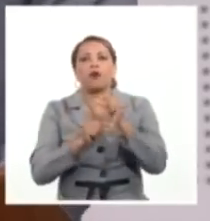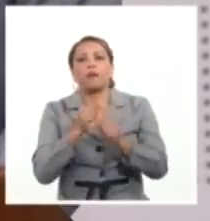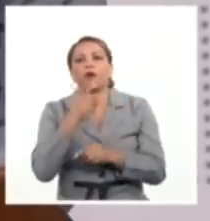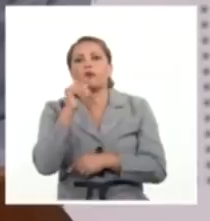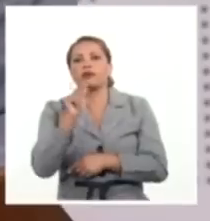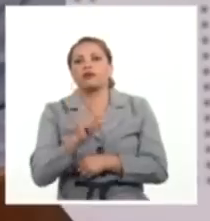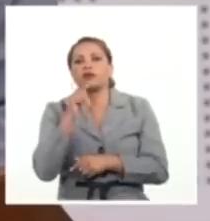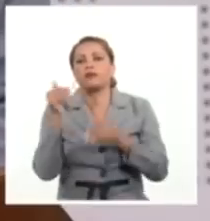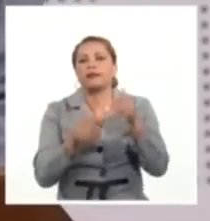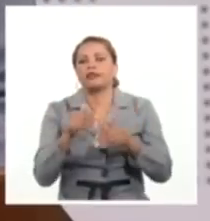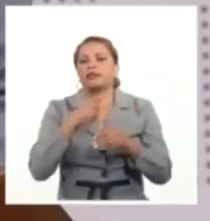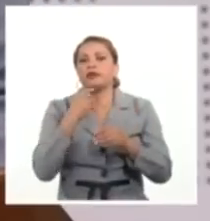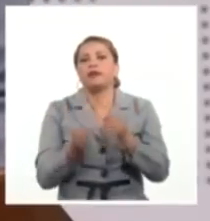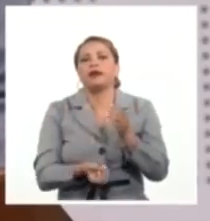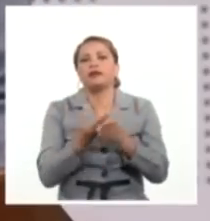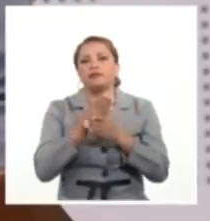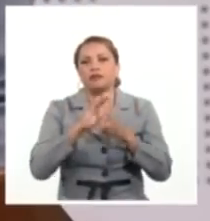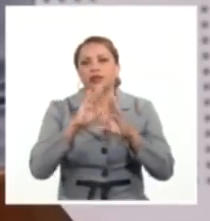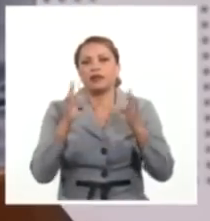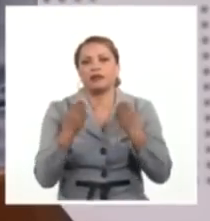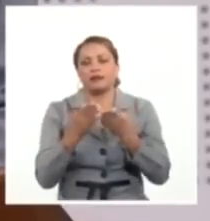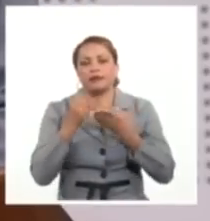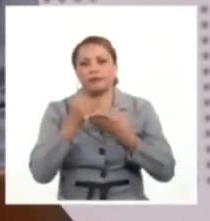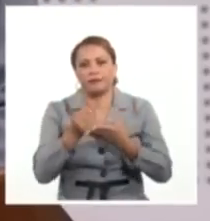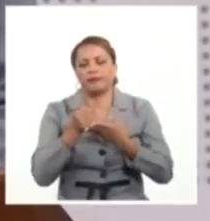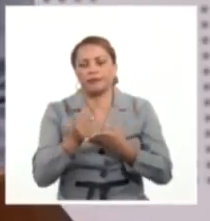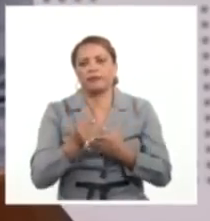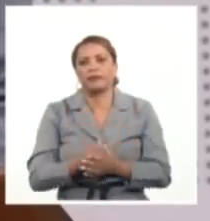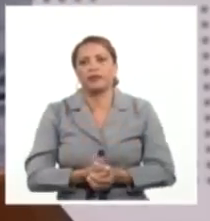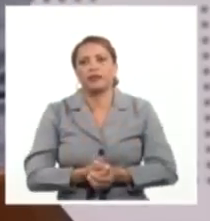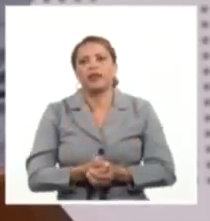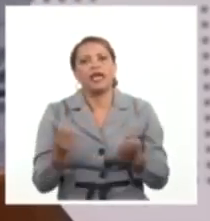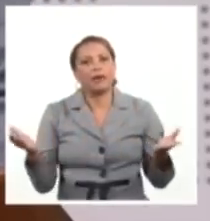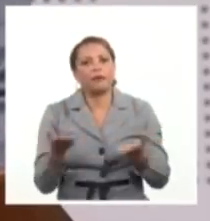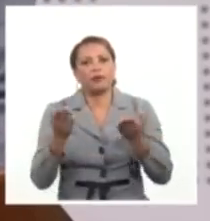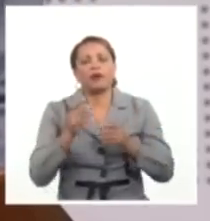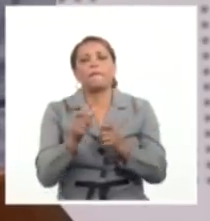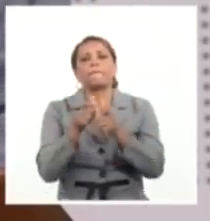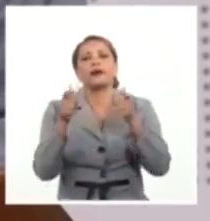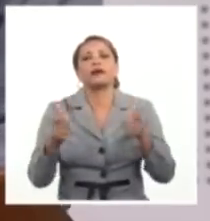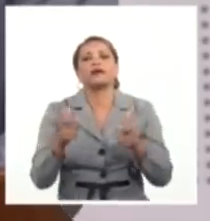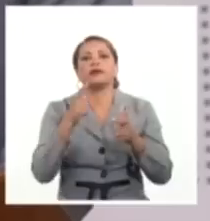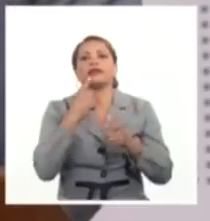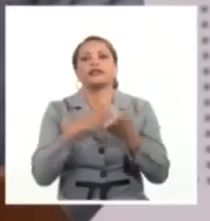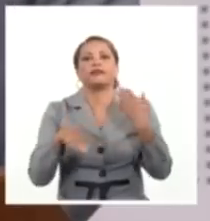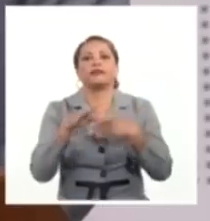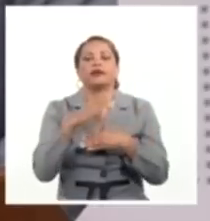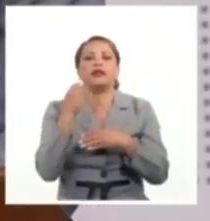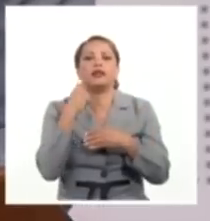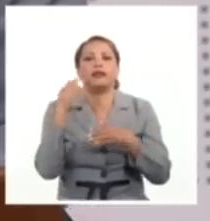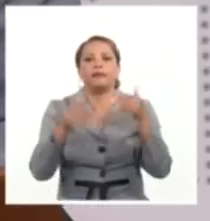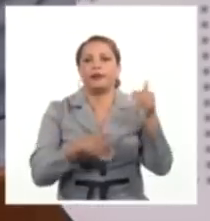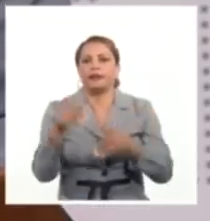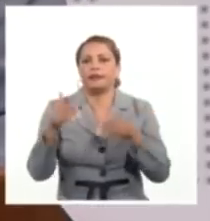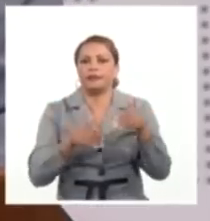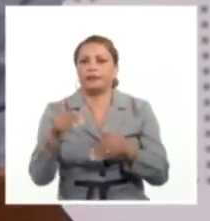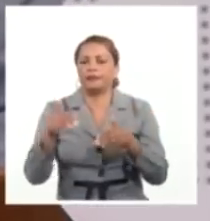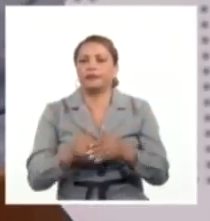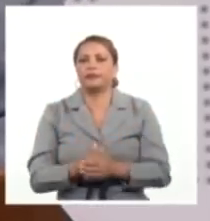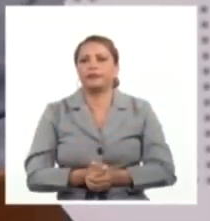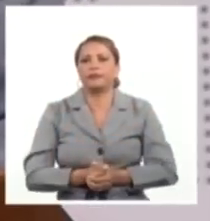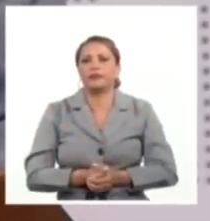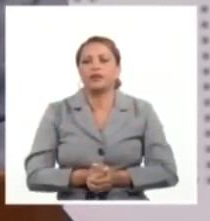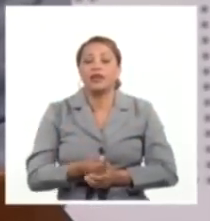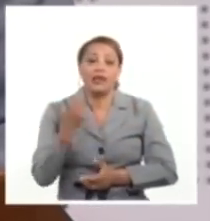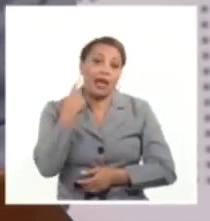en su elaboración. Hemos estimulado mayores niveles de participación en los procesos de creación normativa. En